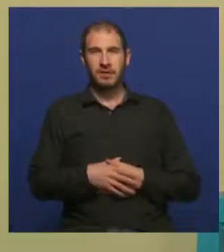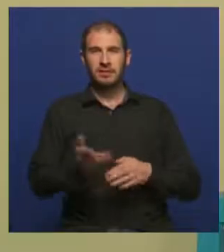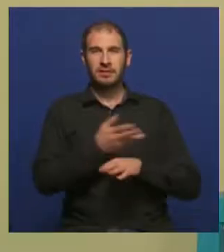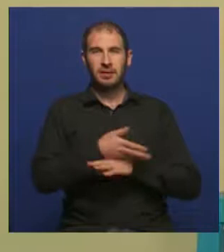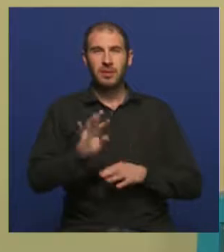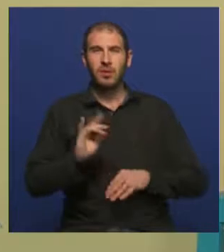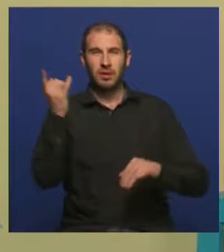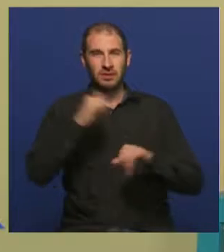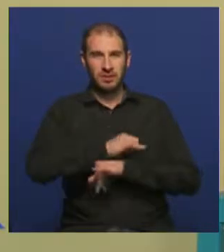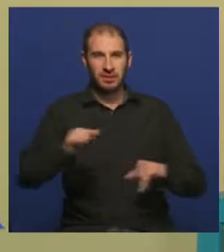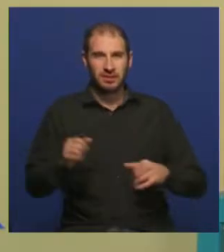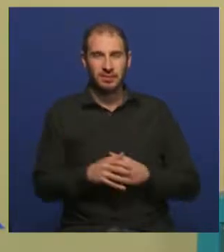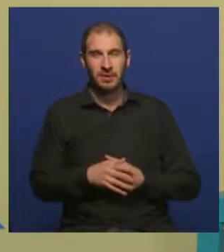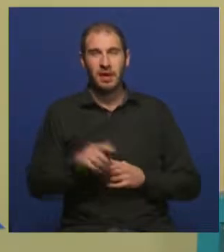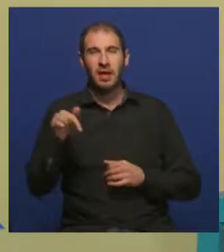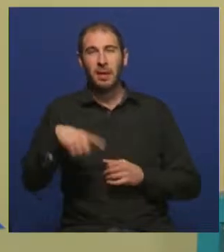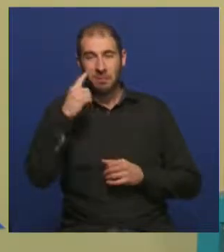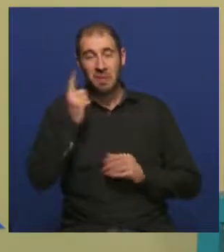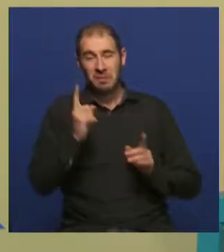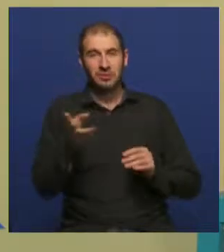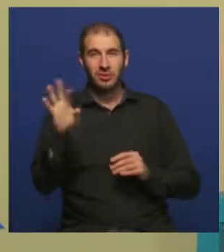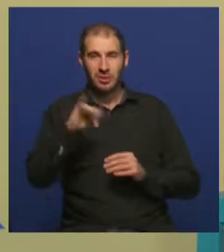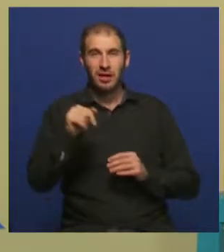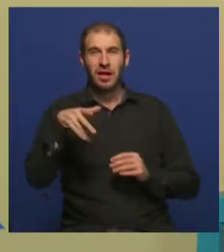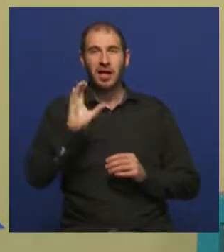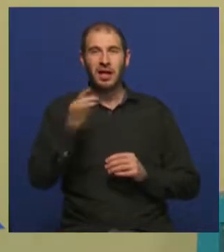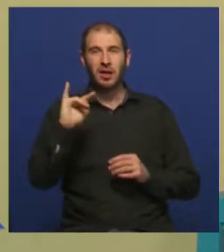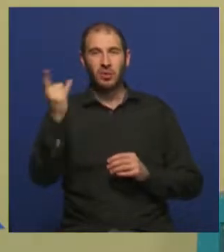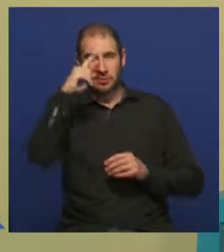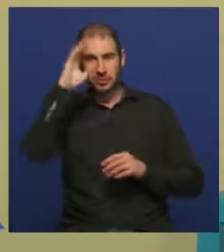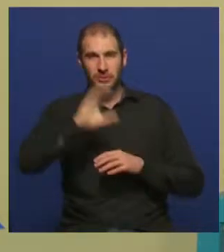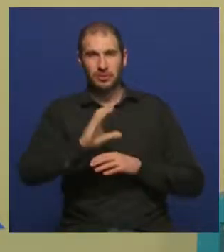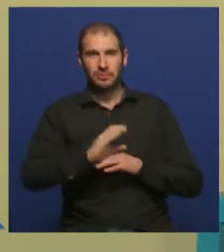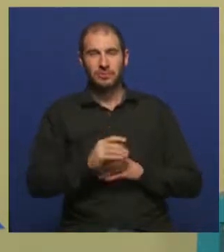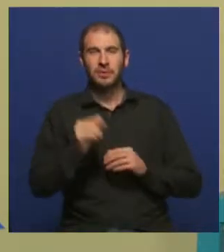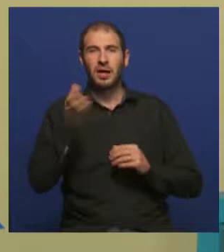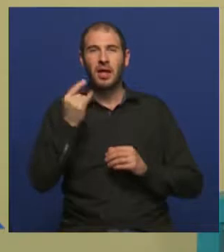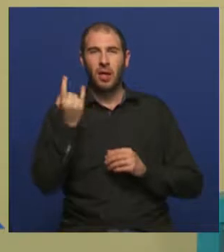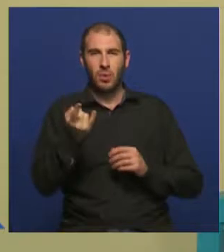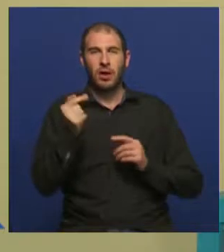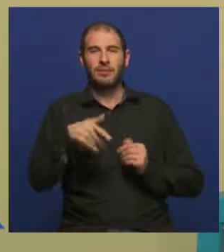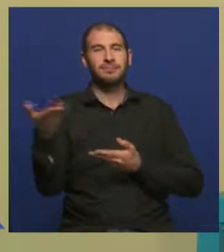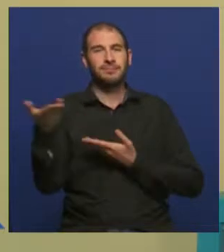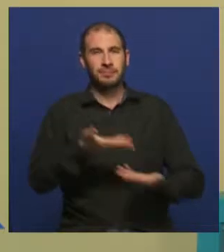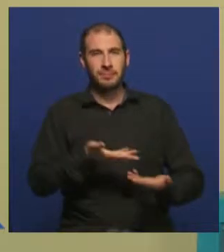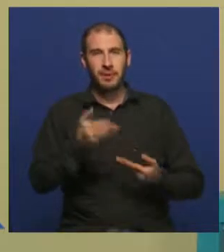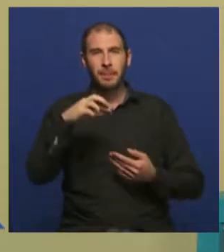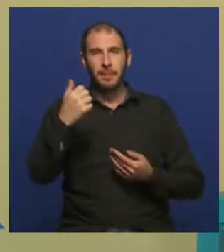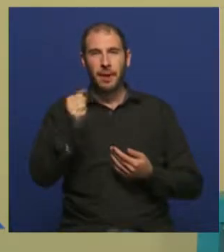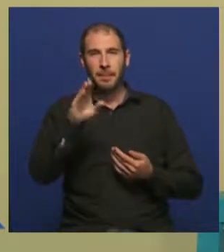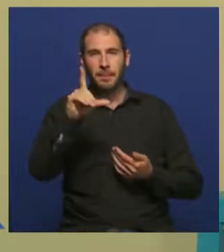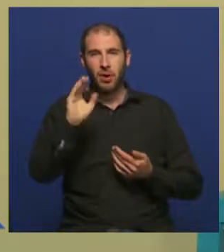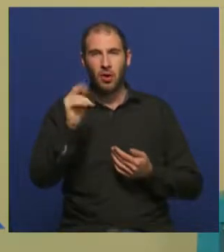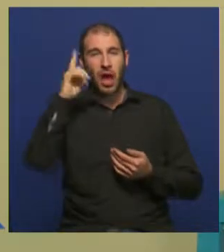Continuamos en Unidiversidad Noticias, en vivo como todos los días en el canal de la Universidad Nacional de Cuyo, Señalú, y tengo el gusto de presentar a Pablo